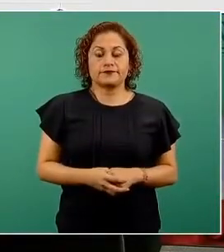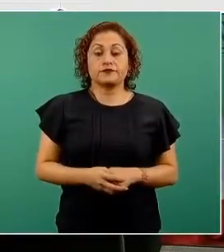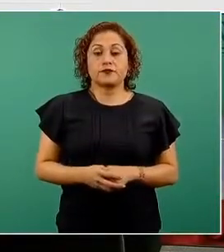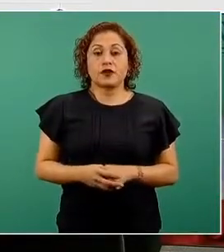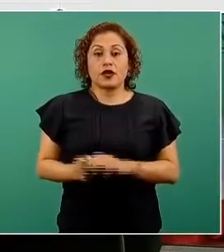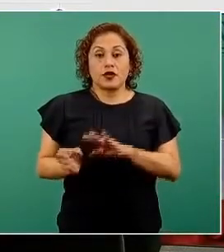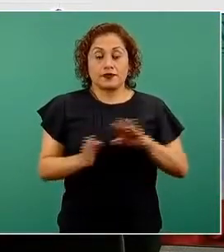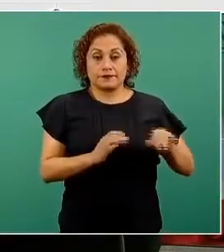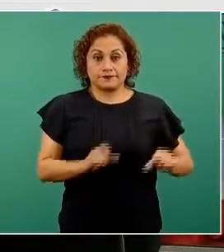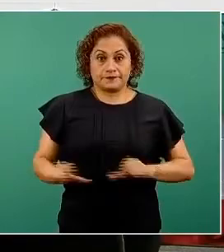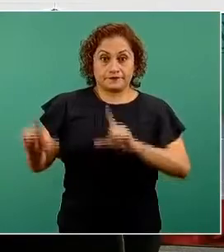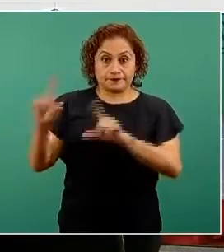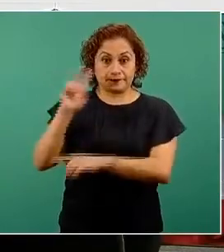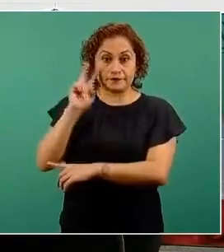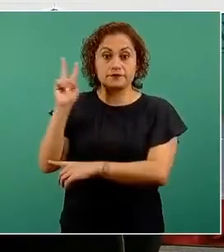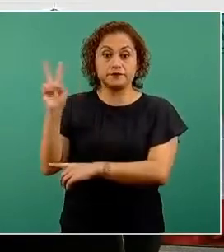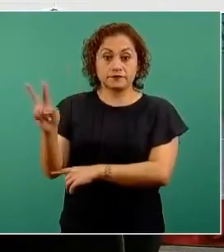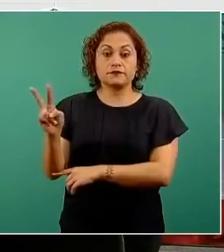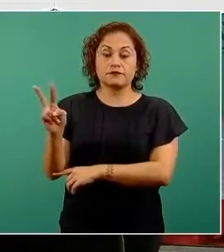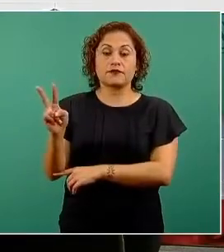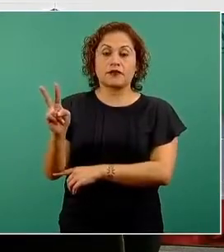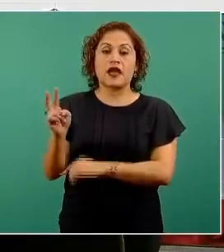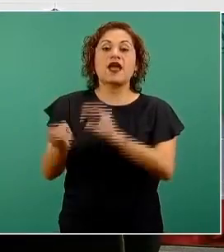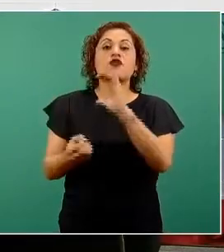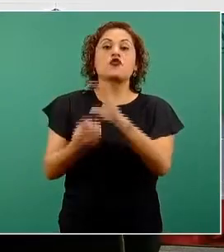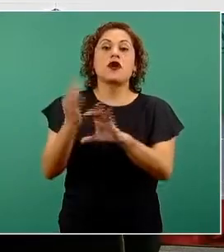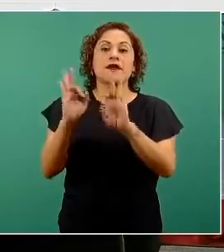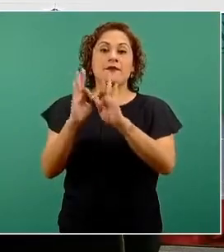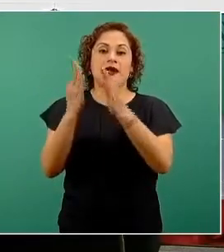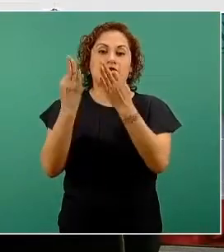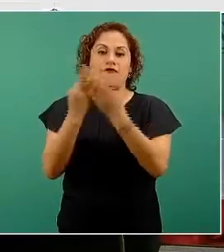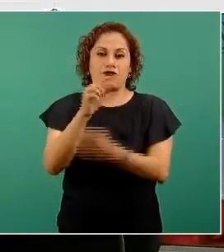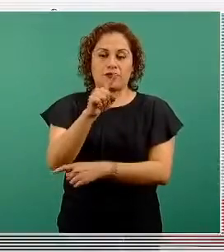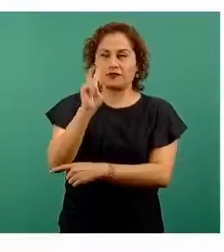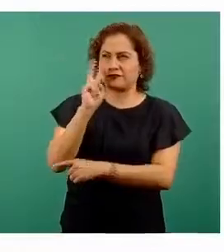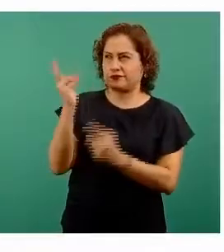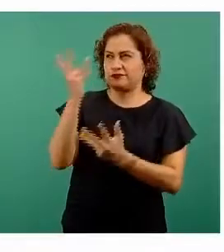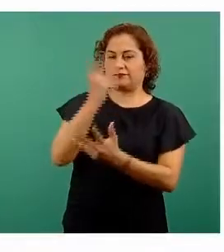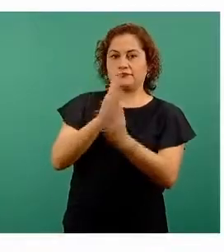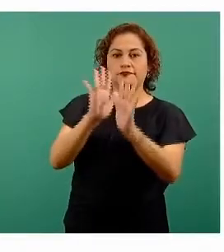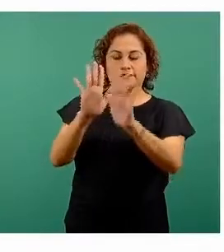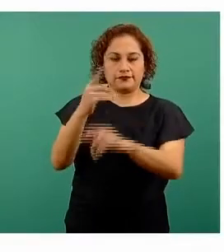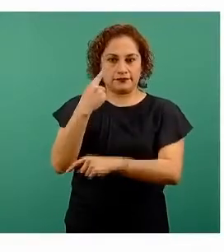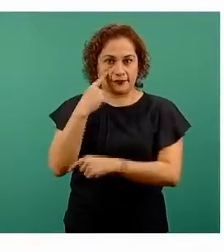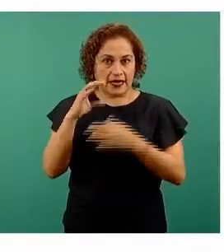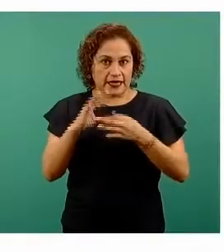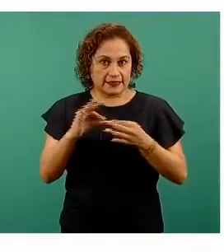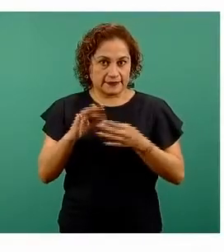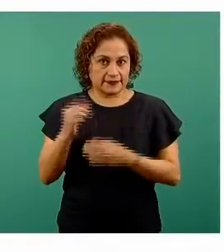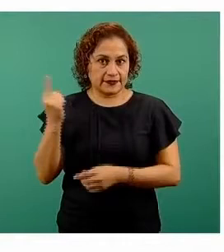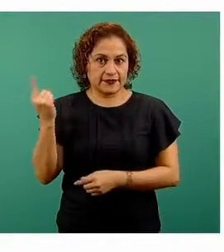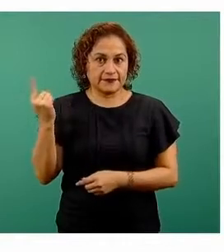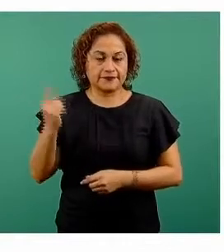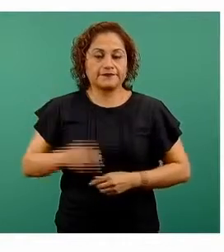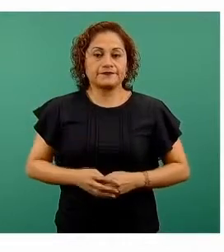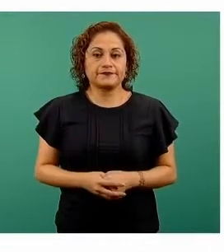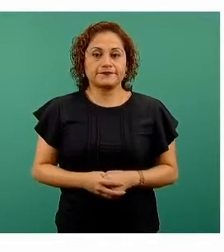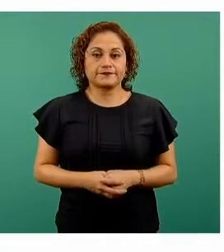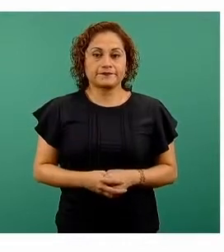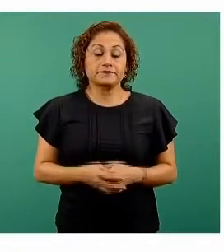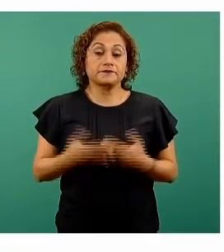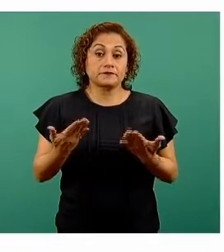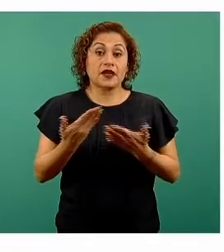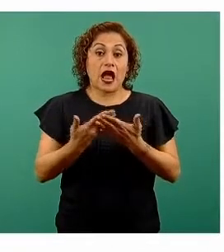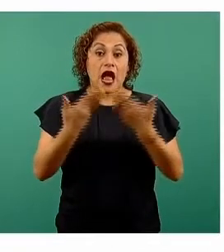Aquí actualizamos el formato, quiero advertirles el por qué. Como entraremos con la vacuna CanSino, que ya solo requiere